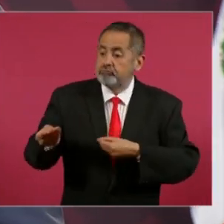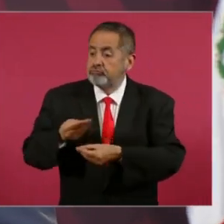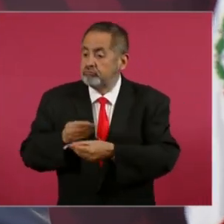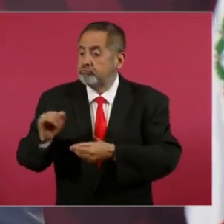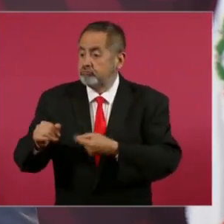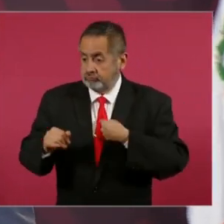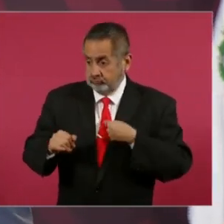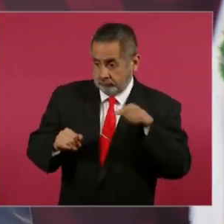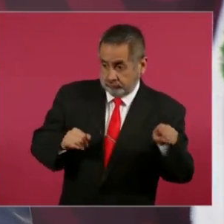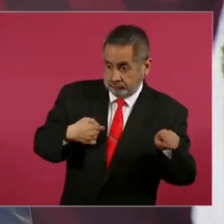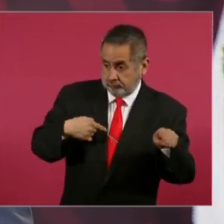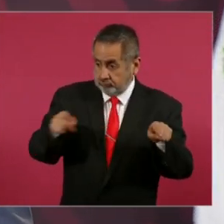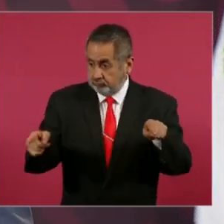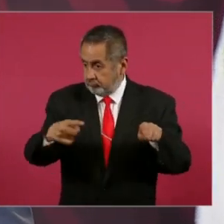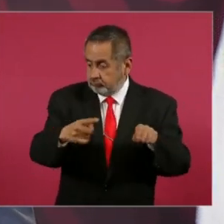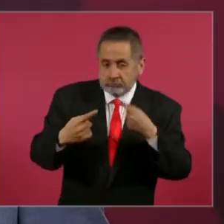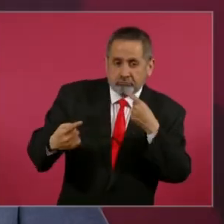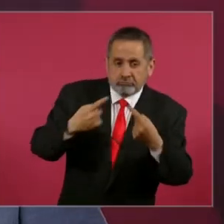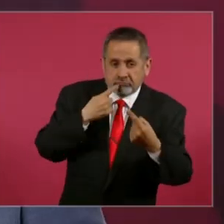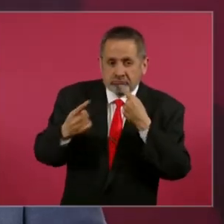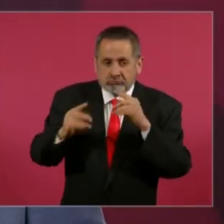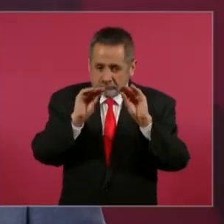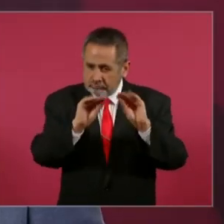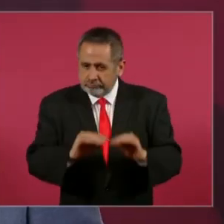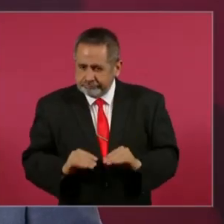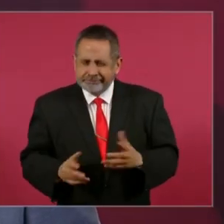cargos públicos,